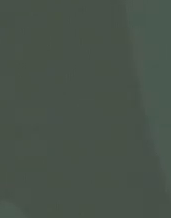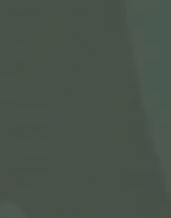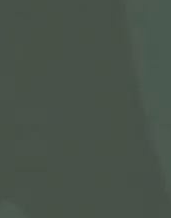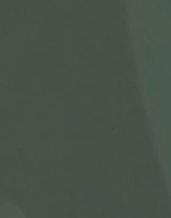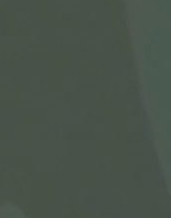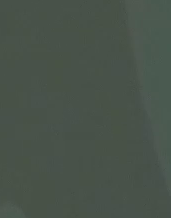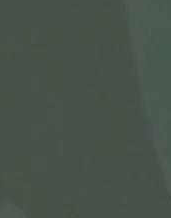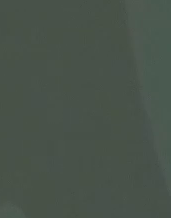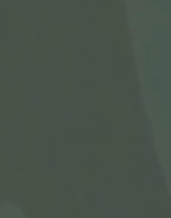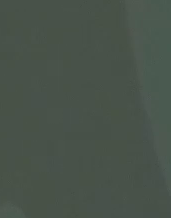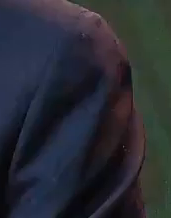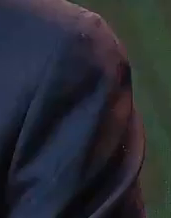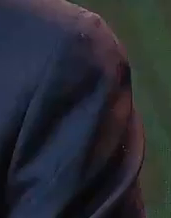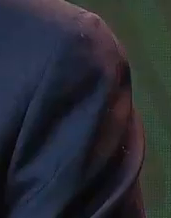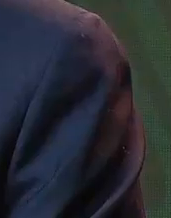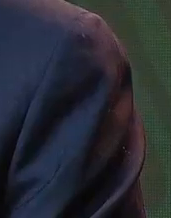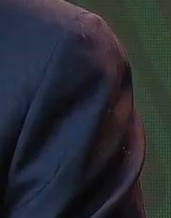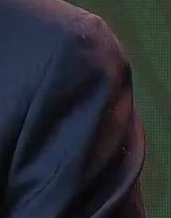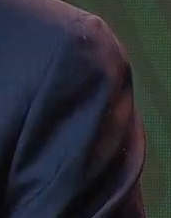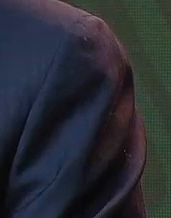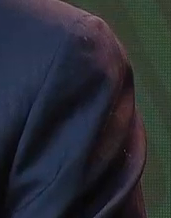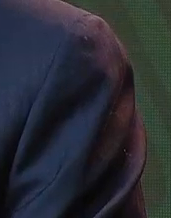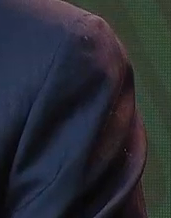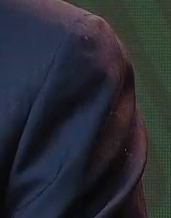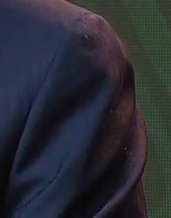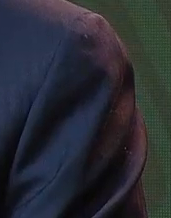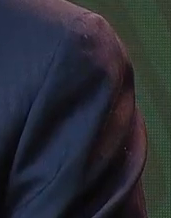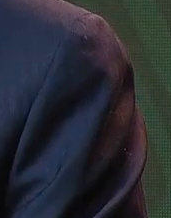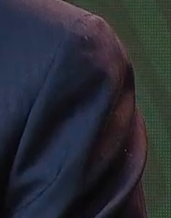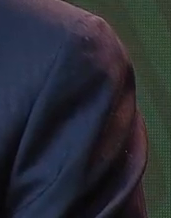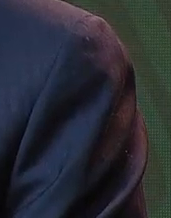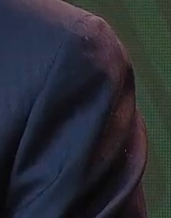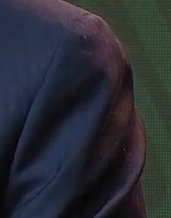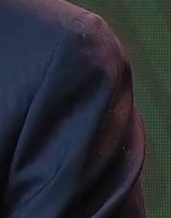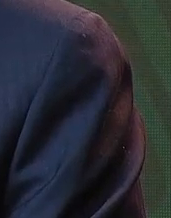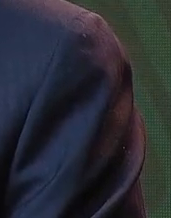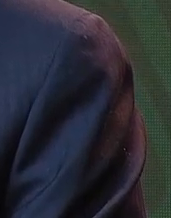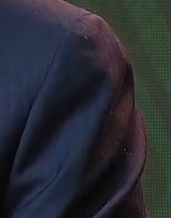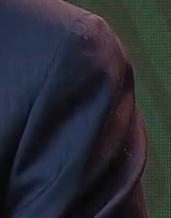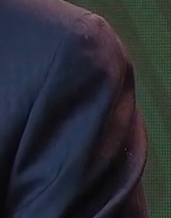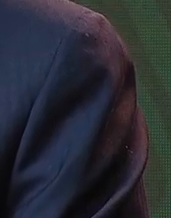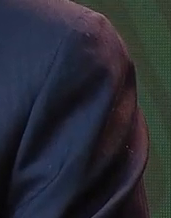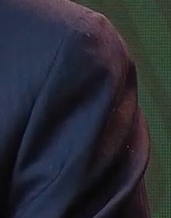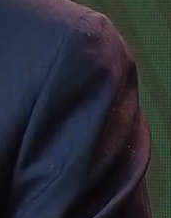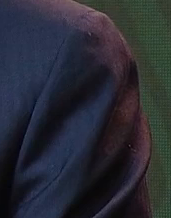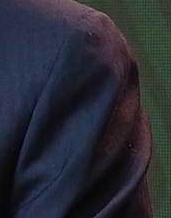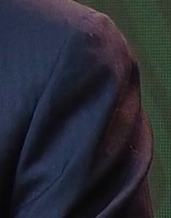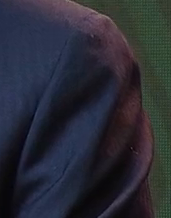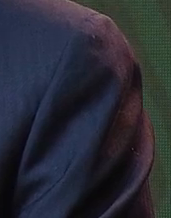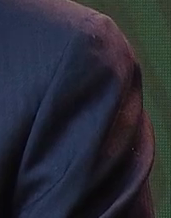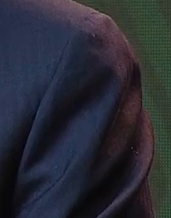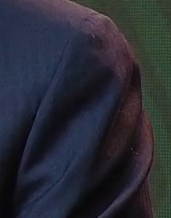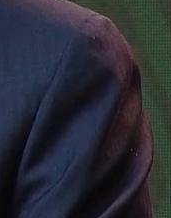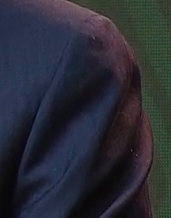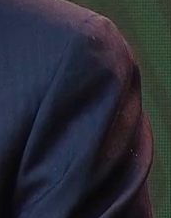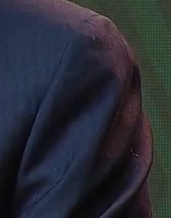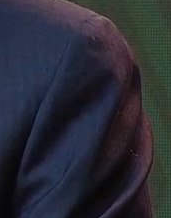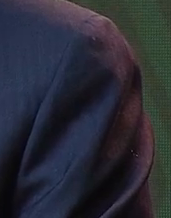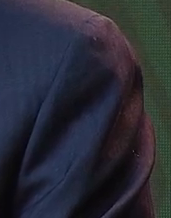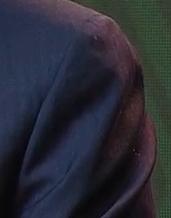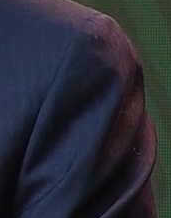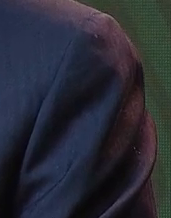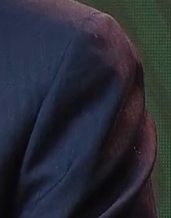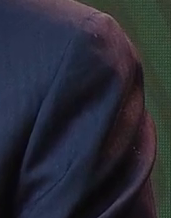repito, los derechos humanos. Vamos nosotros a seguir actuando de esa